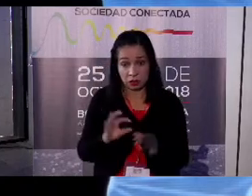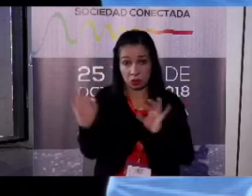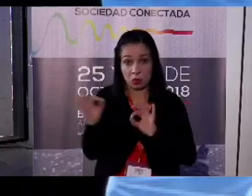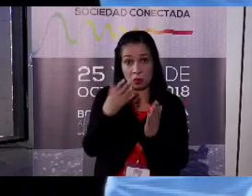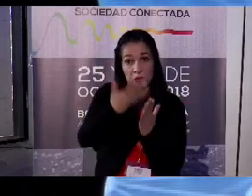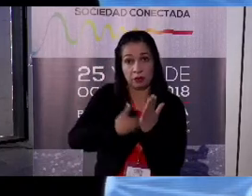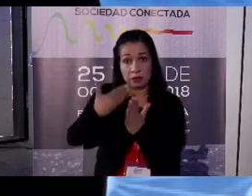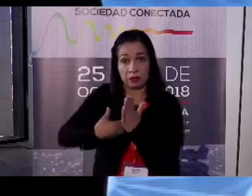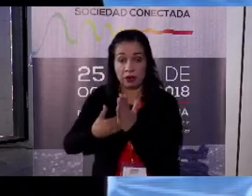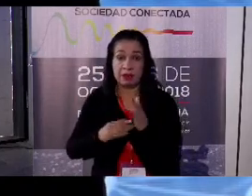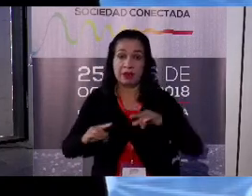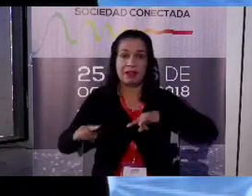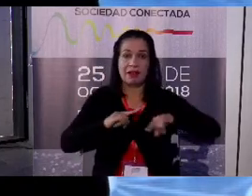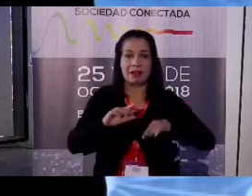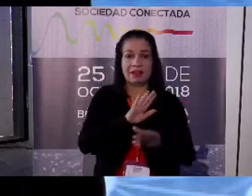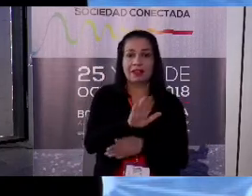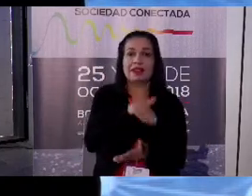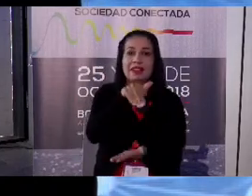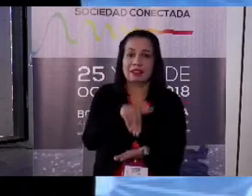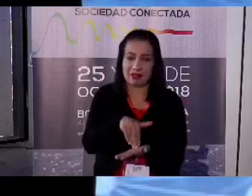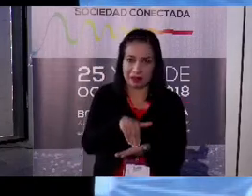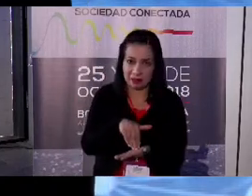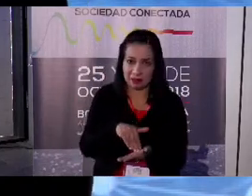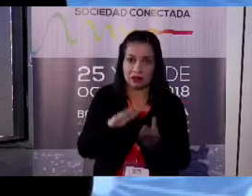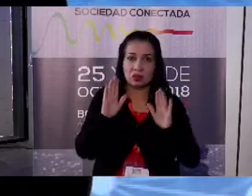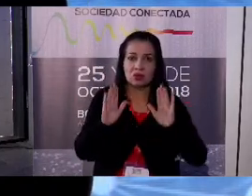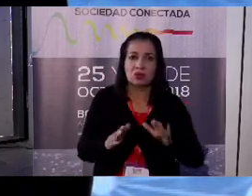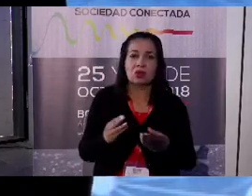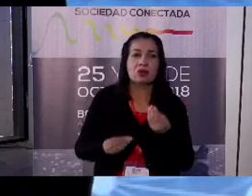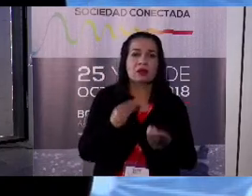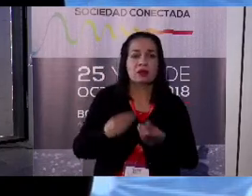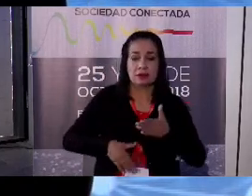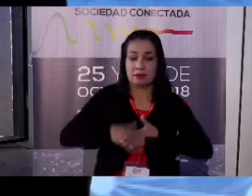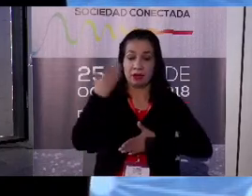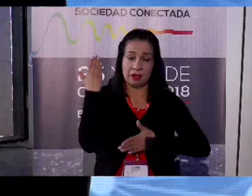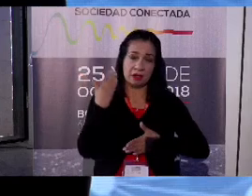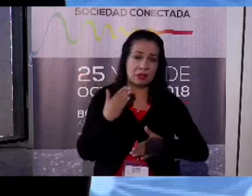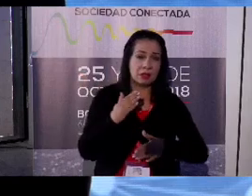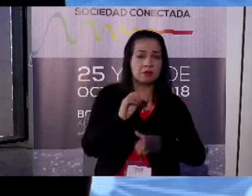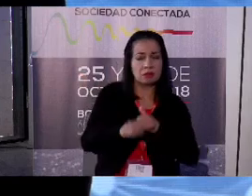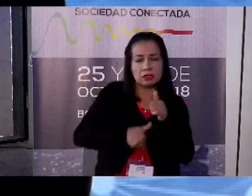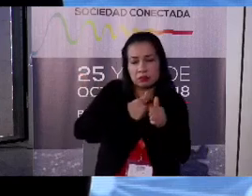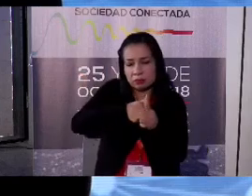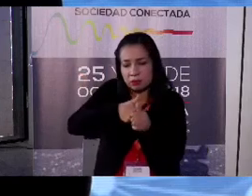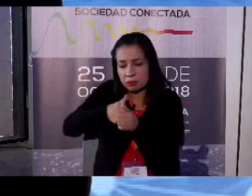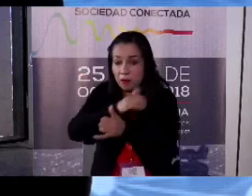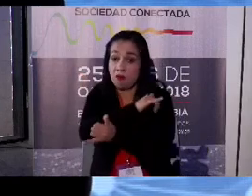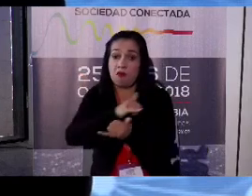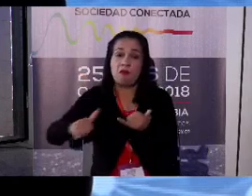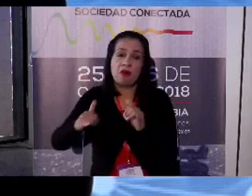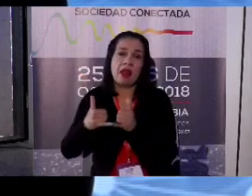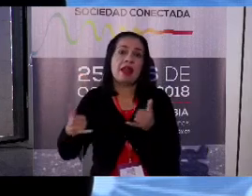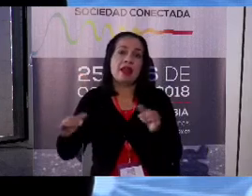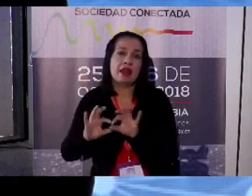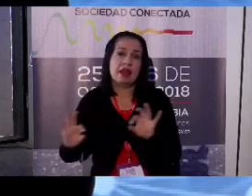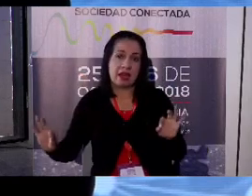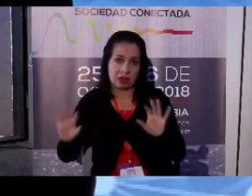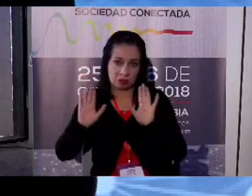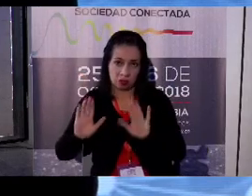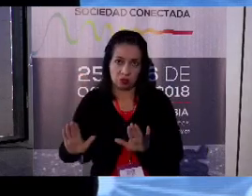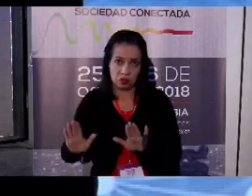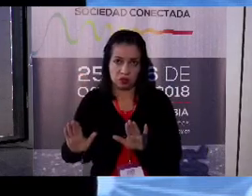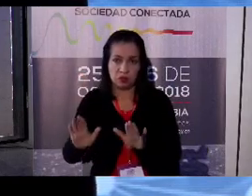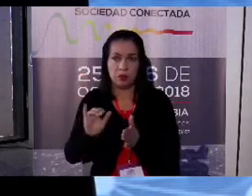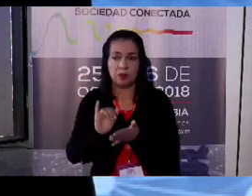central se real se inicien se pueden seguir y culminen en línea y reitero